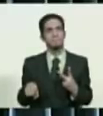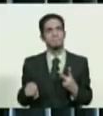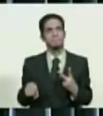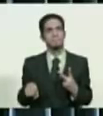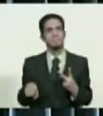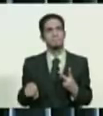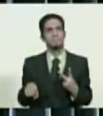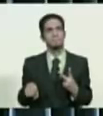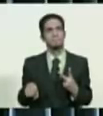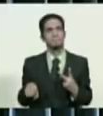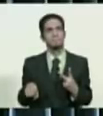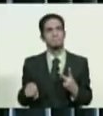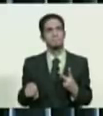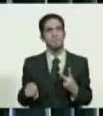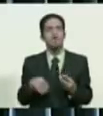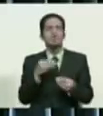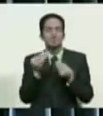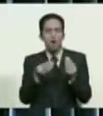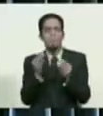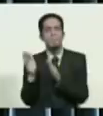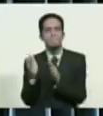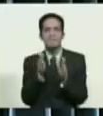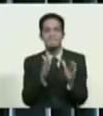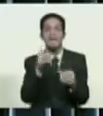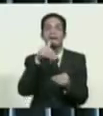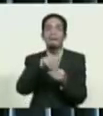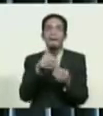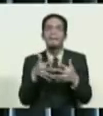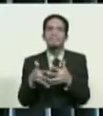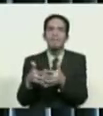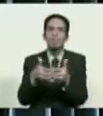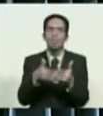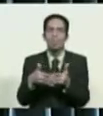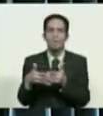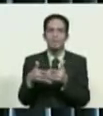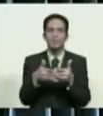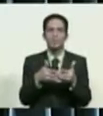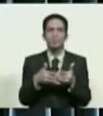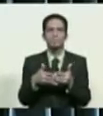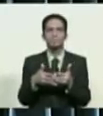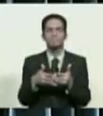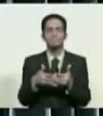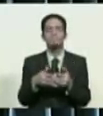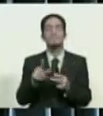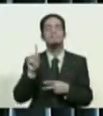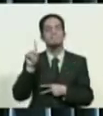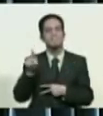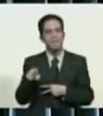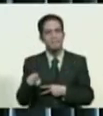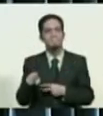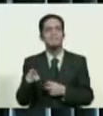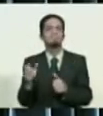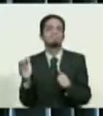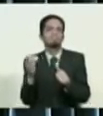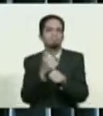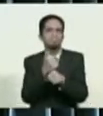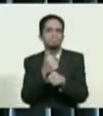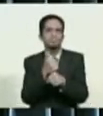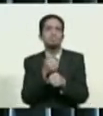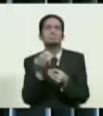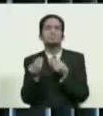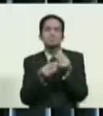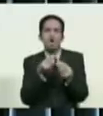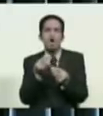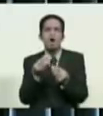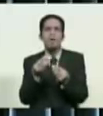la planificación que se hizo en los Estados Unidos de Norteamérica. Está plenamente establecida la planificación y logística que se